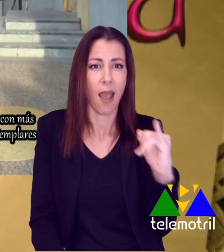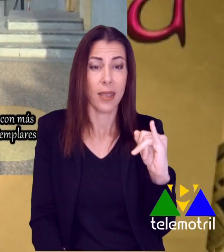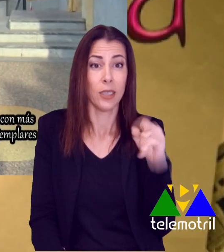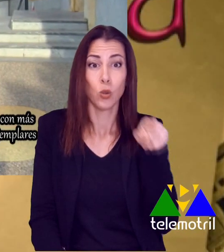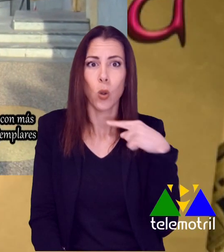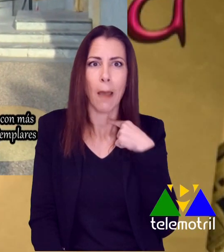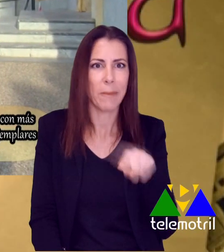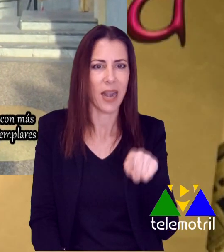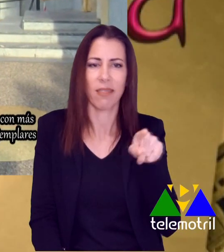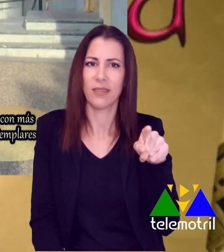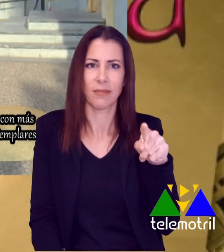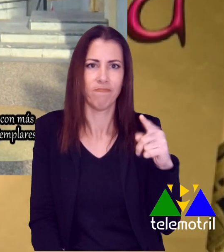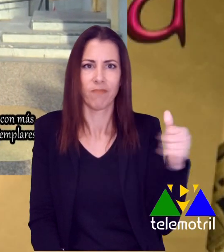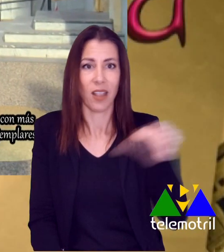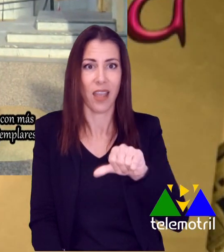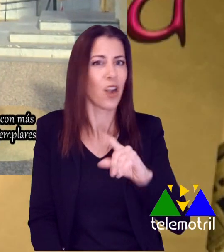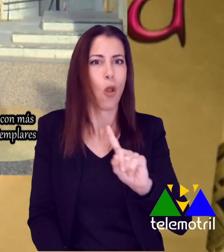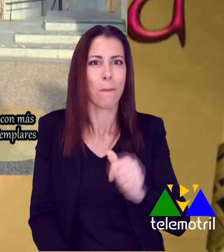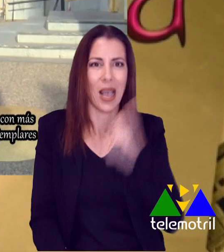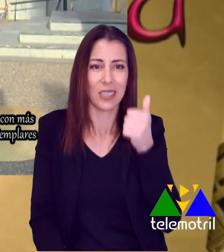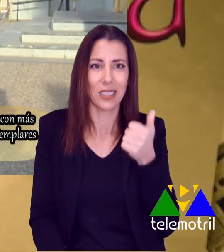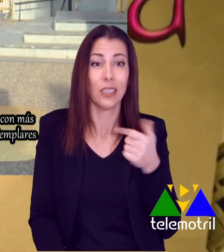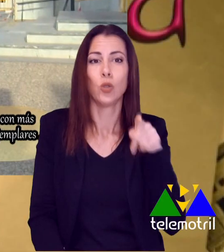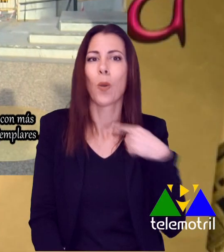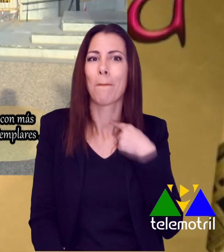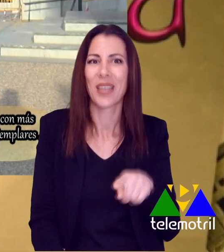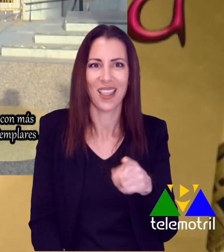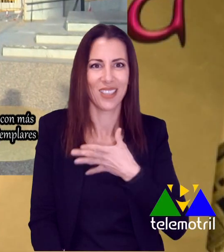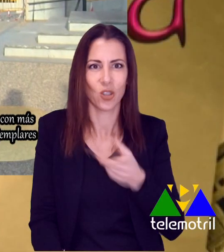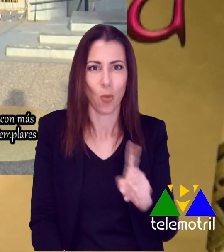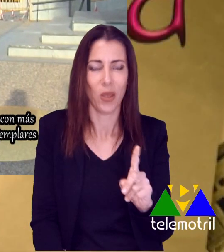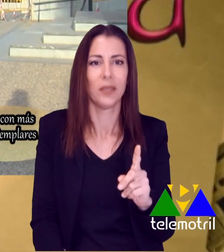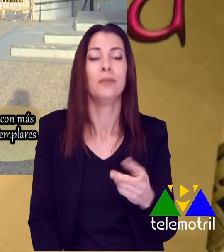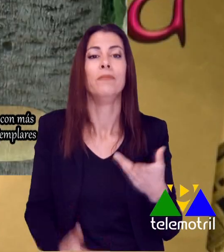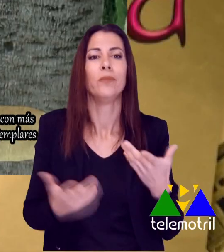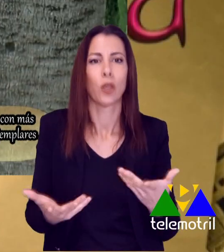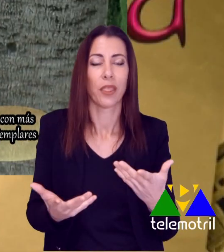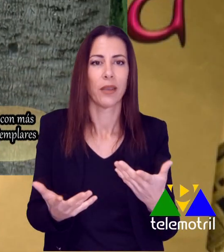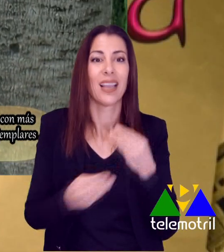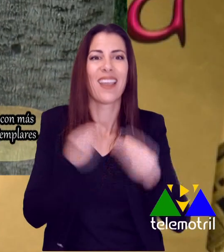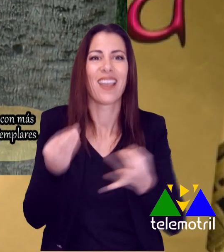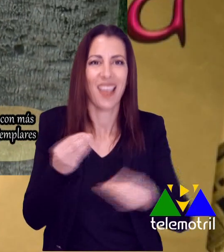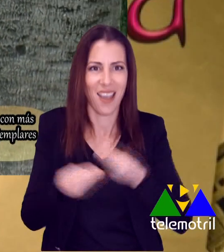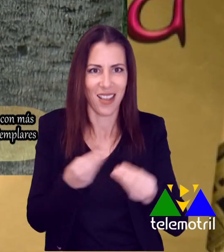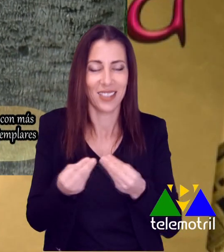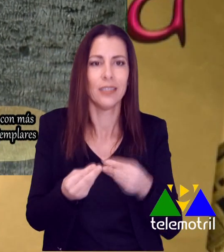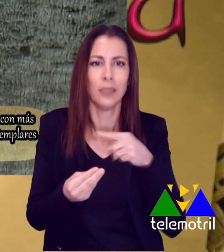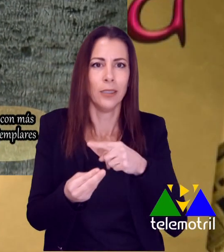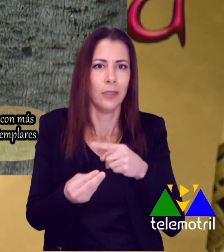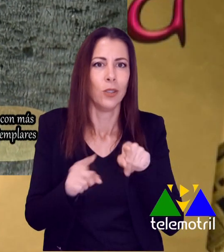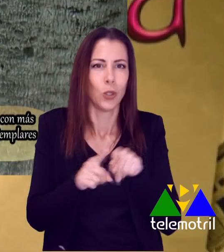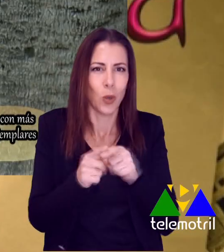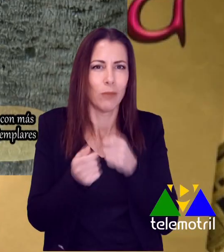podemos imaginar... Un alma tienes y no más. Y no más, y si la pierdes caerás. ¿Qué harás? Y entonces iba por las